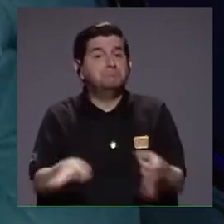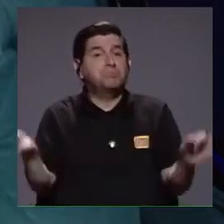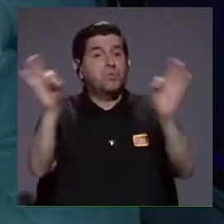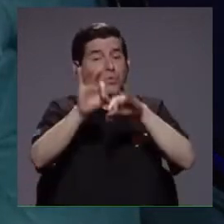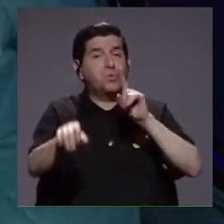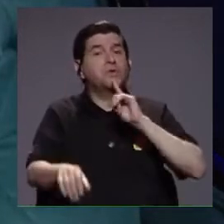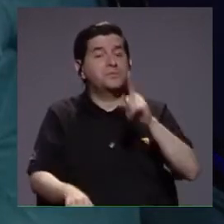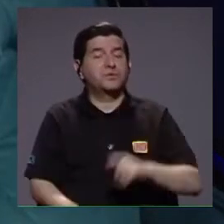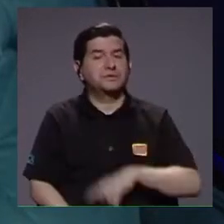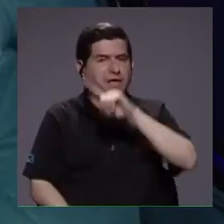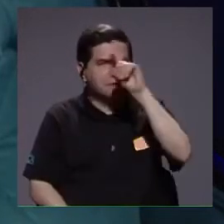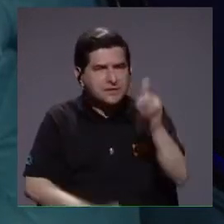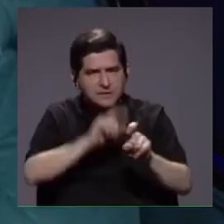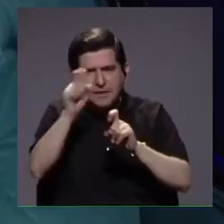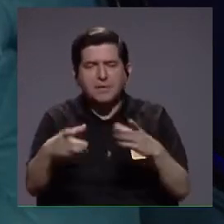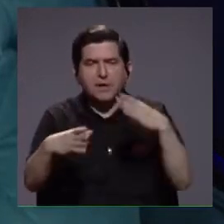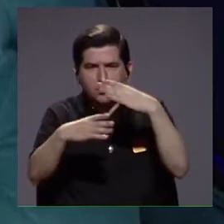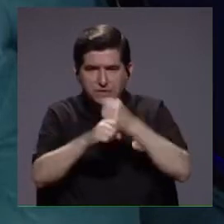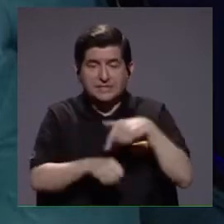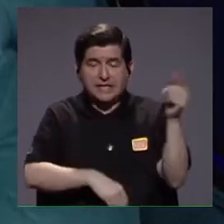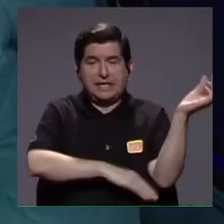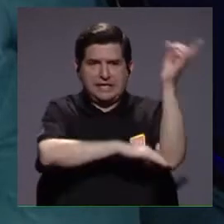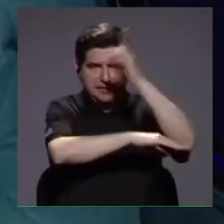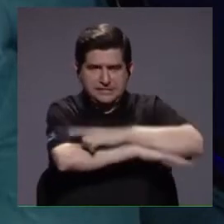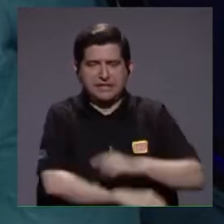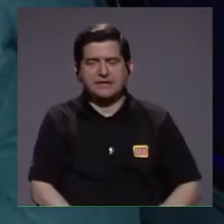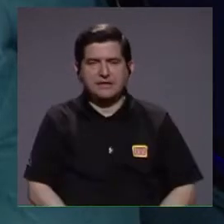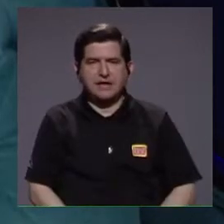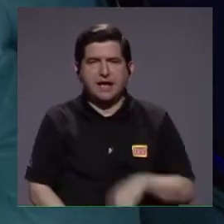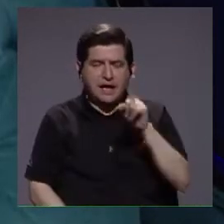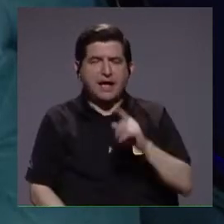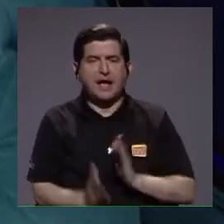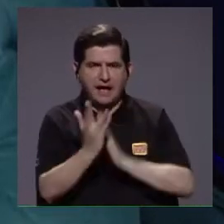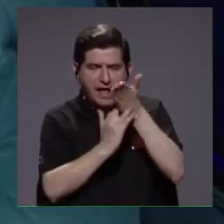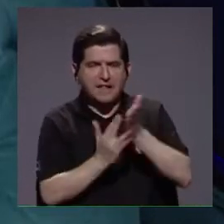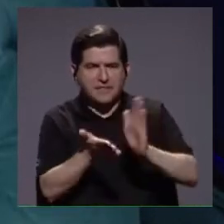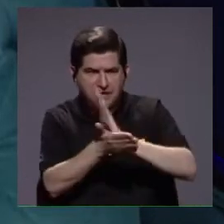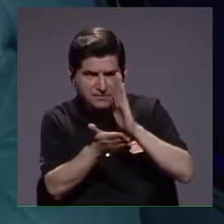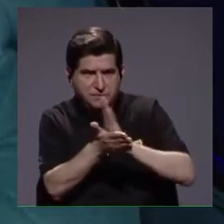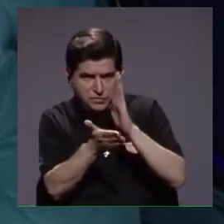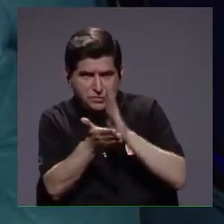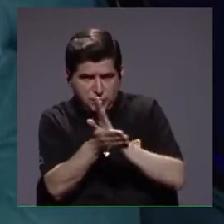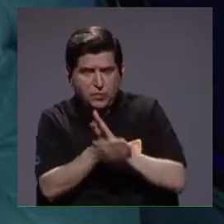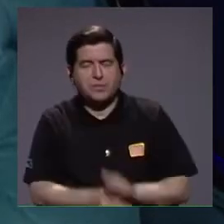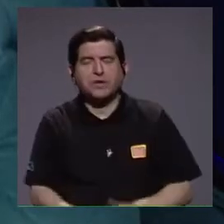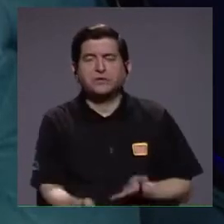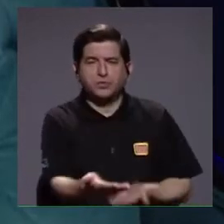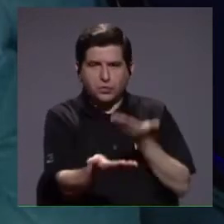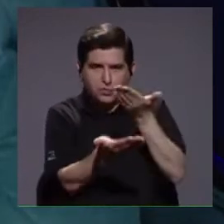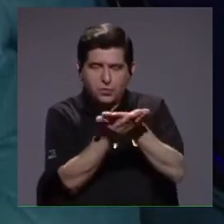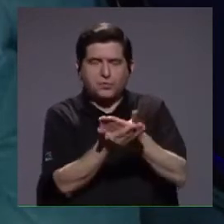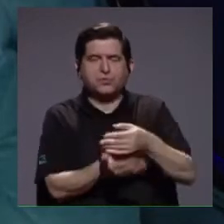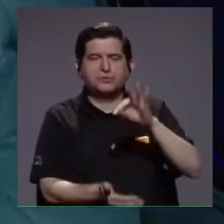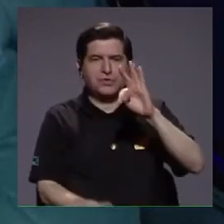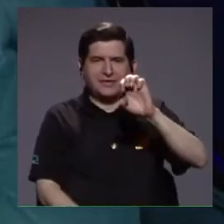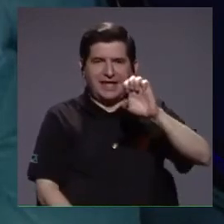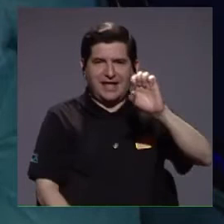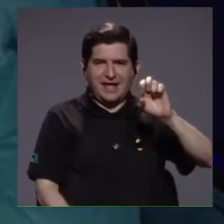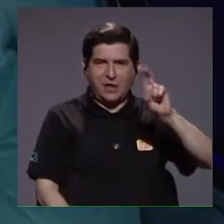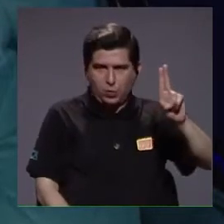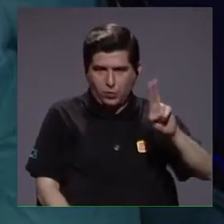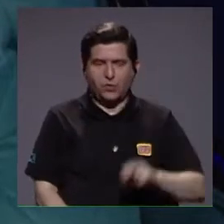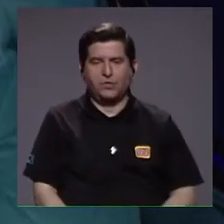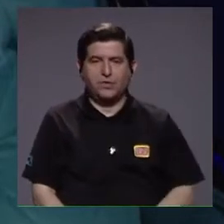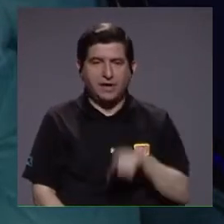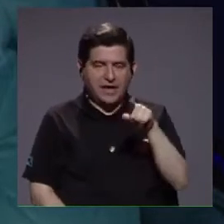Es importante mencionar que las preguntas que se realizarán el día de hoy llegaron a un formulario el cual propuso el Tribunal